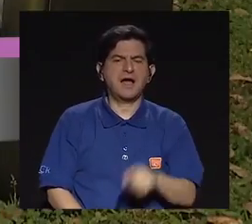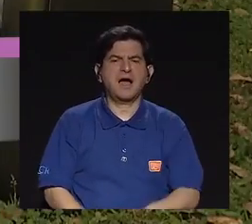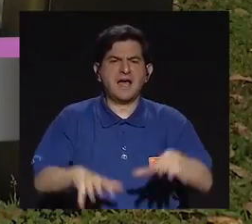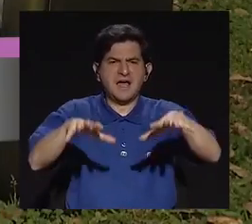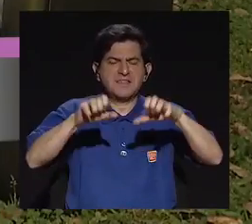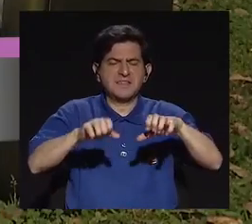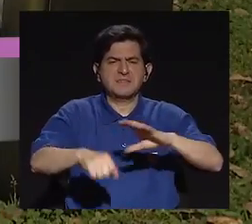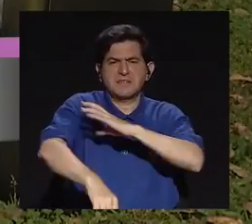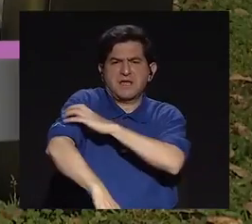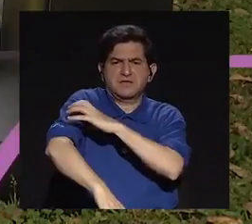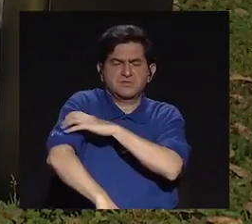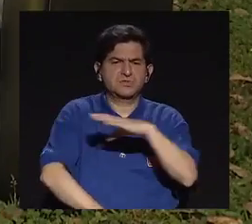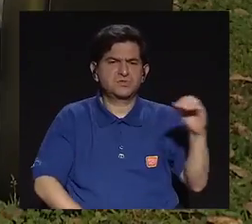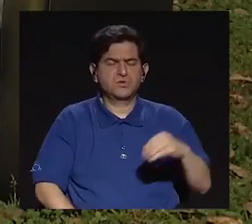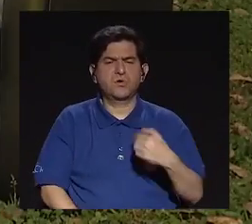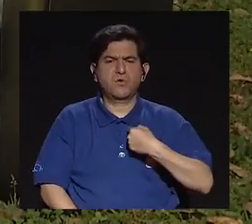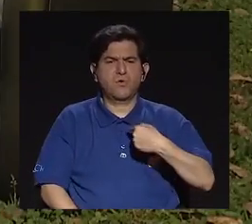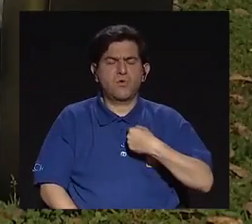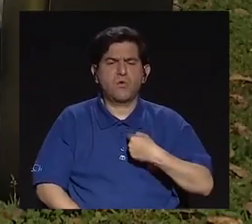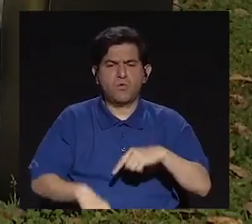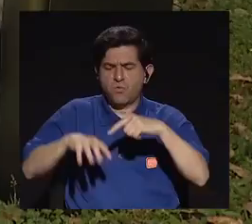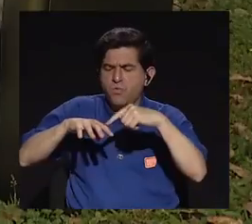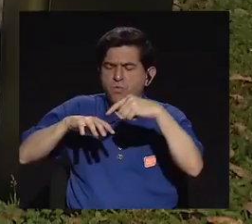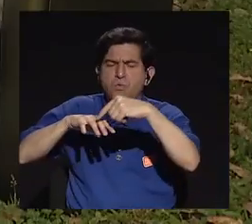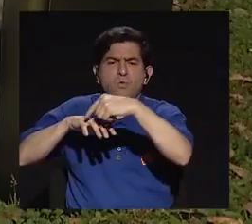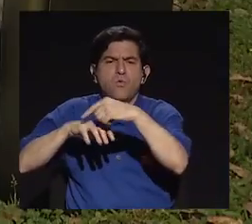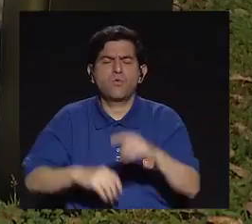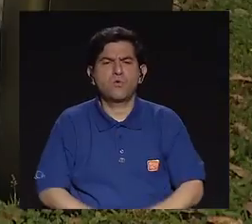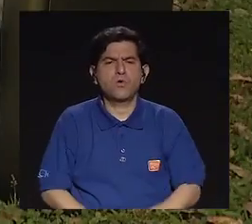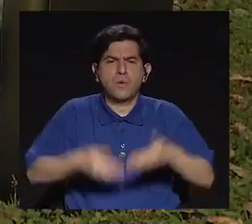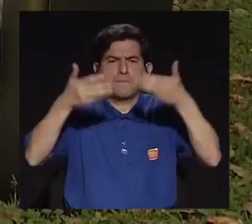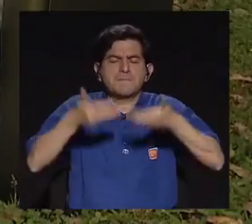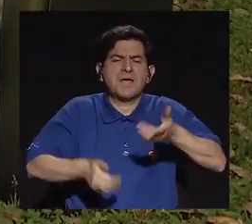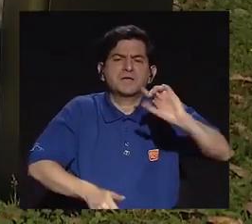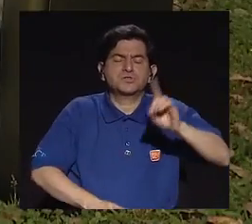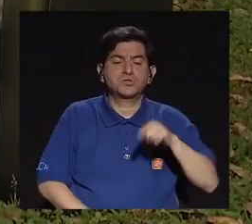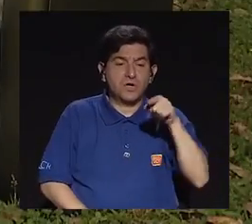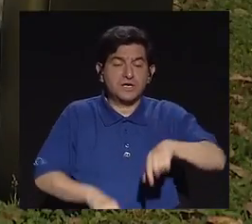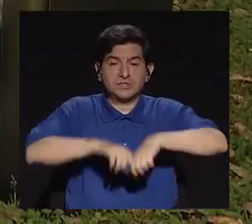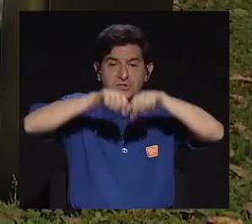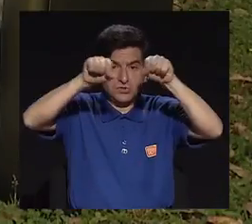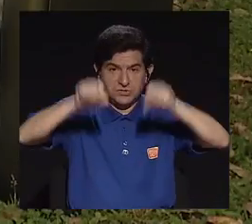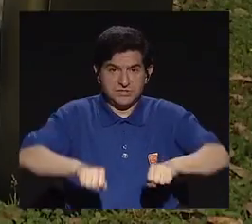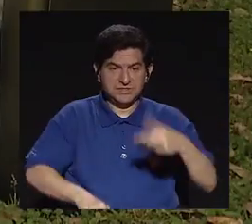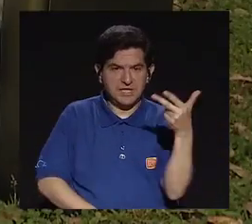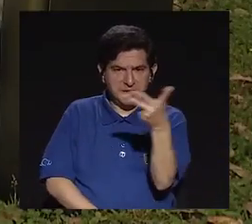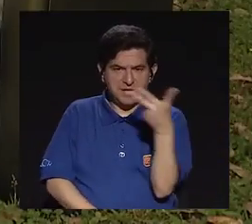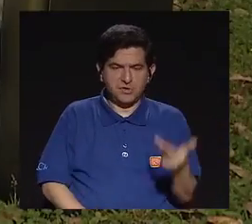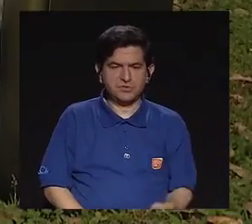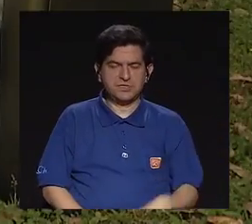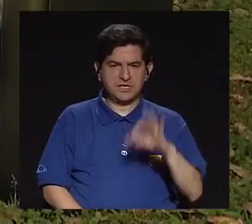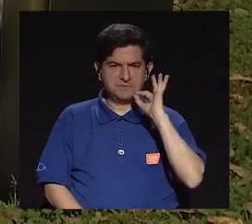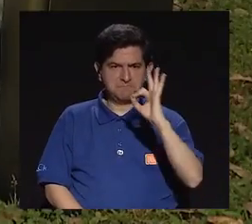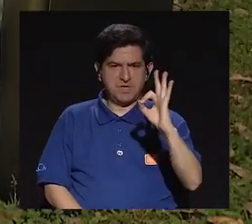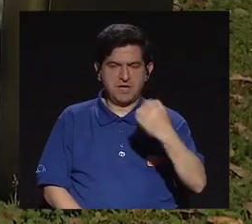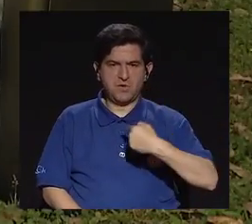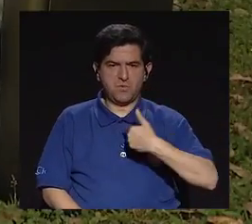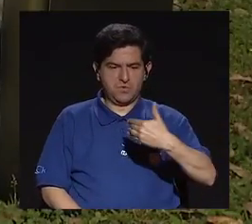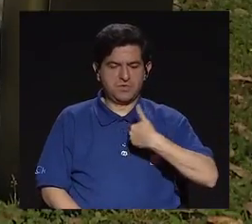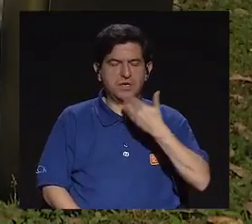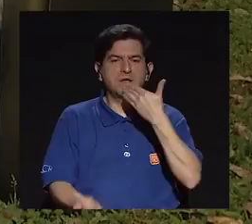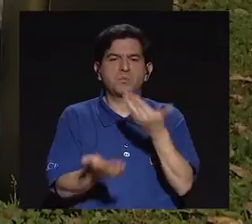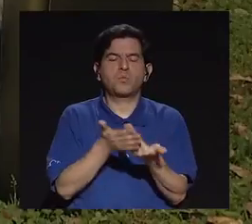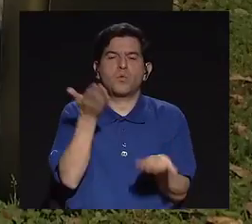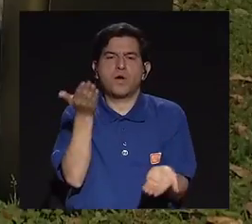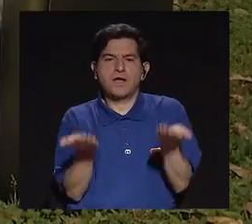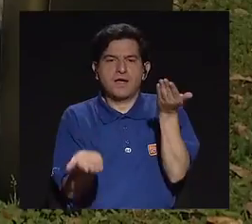grado de tensión muscular, en qué posición tiene uno las articulaciones, dónde tiene recargado el peso. Esos tres sistemas tienen que estar íntegros para que uno tenga un